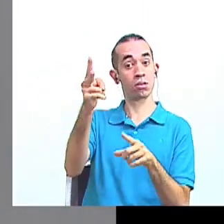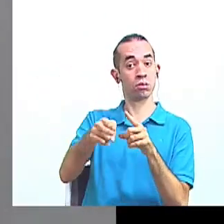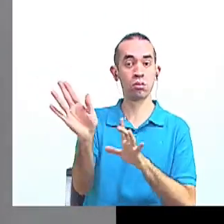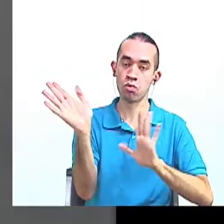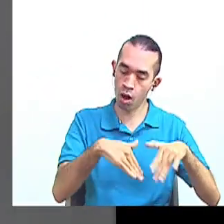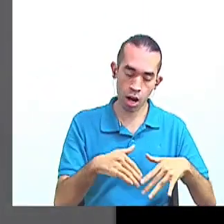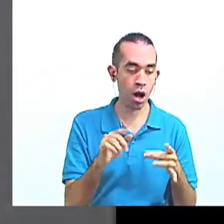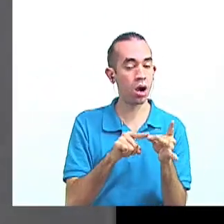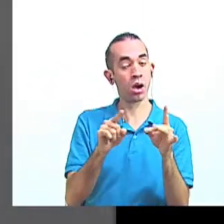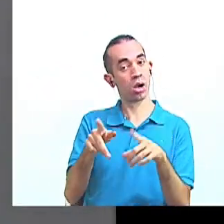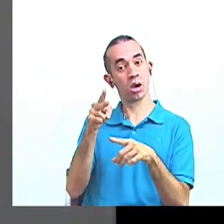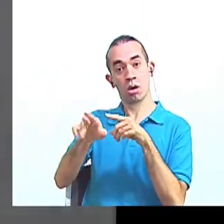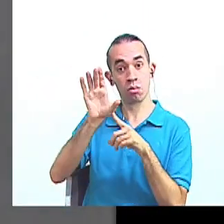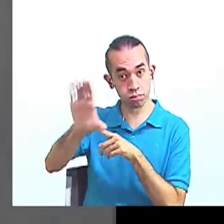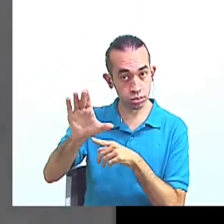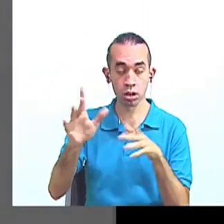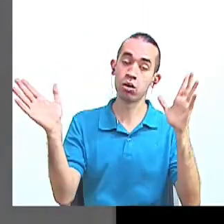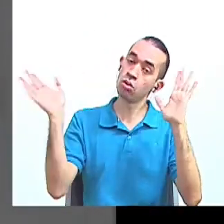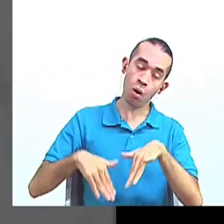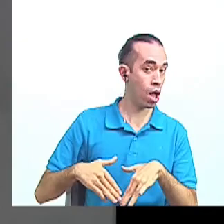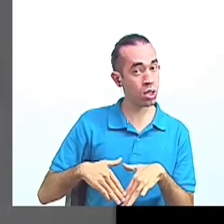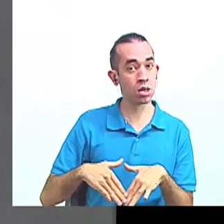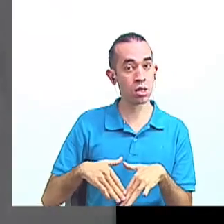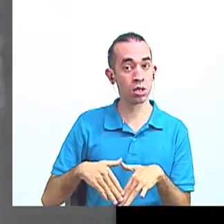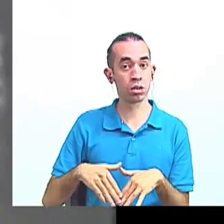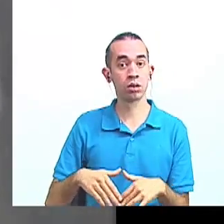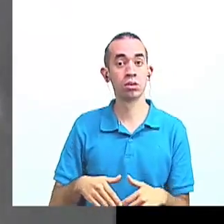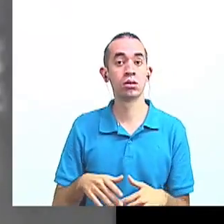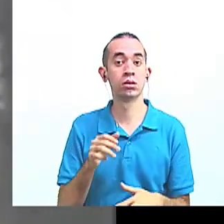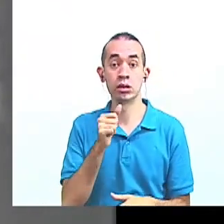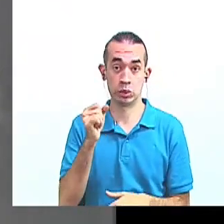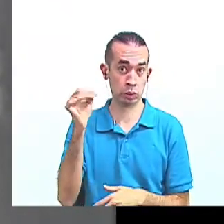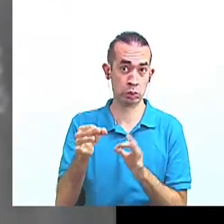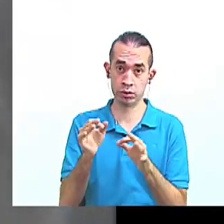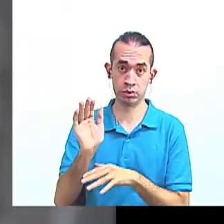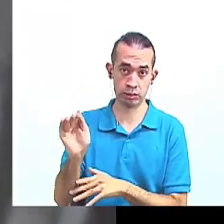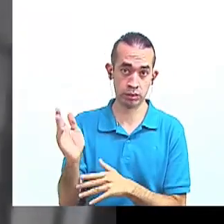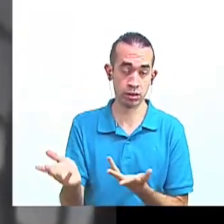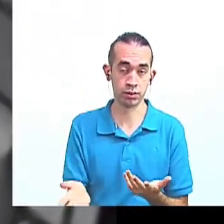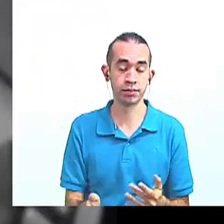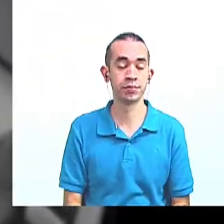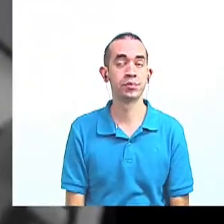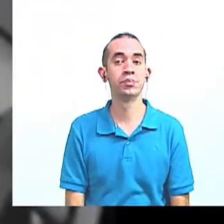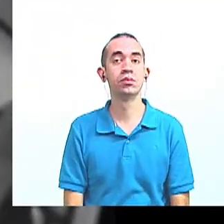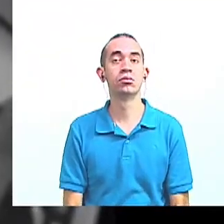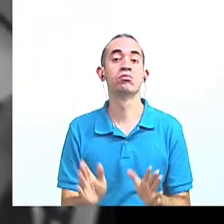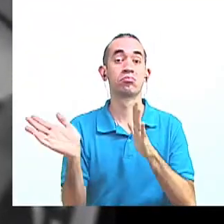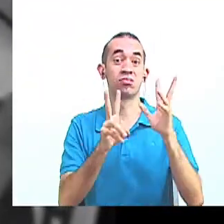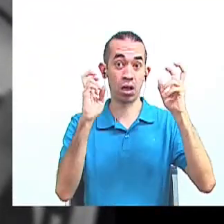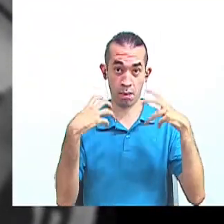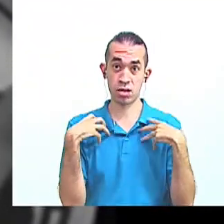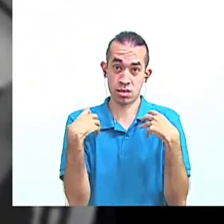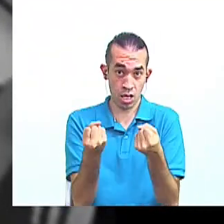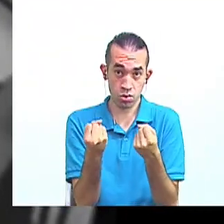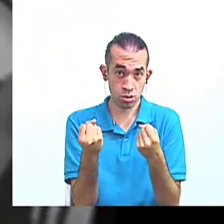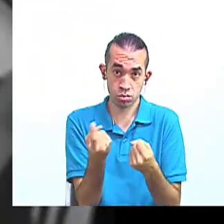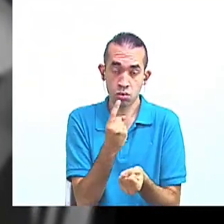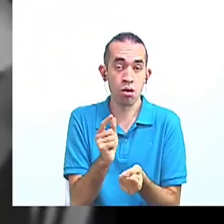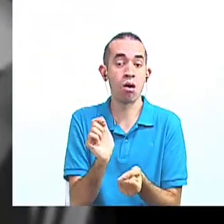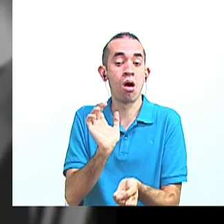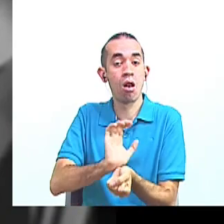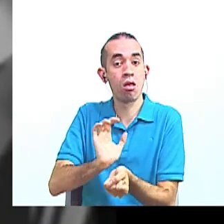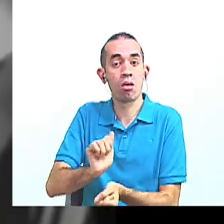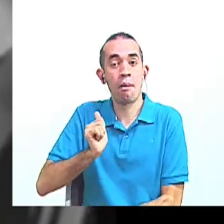cesantía en caso de despido injustificado. En cuanto a la salud, solo habían clínicas